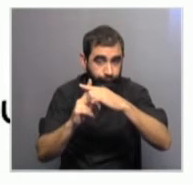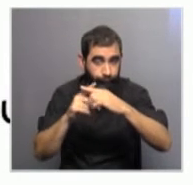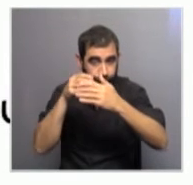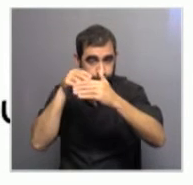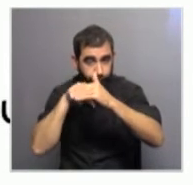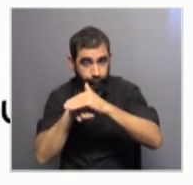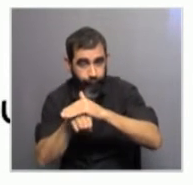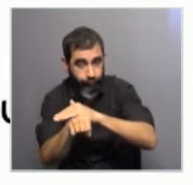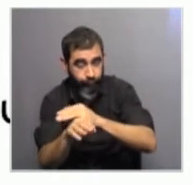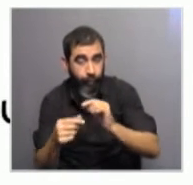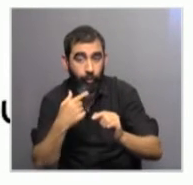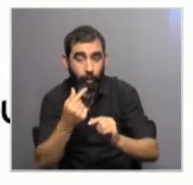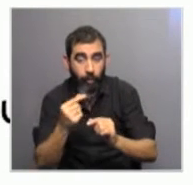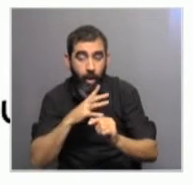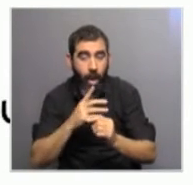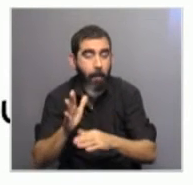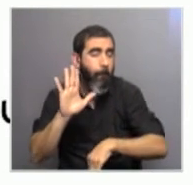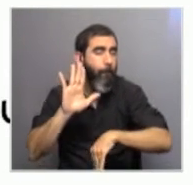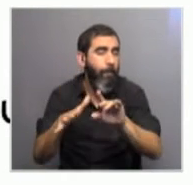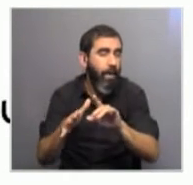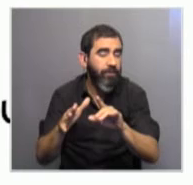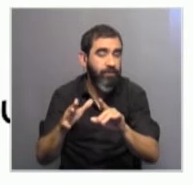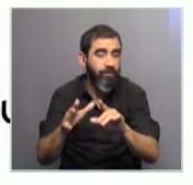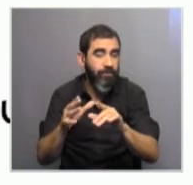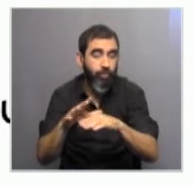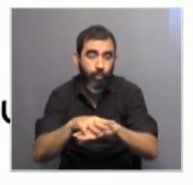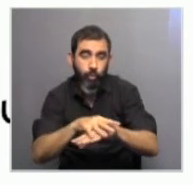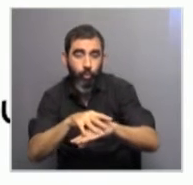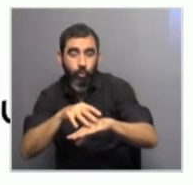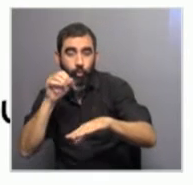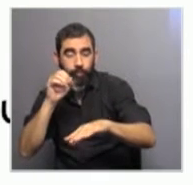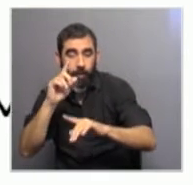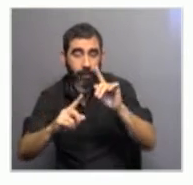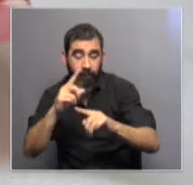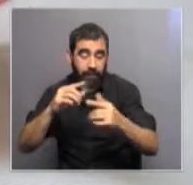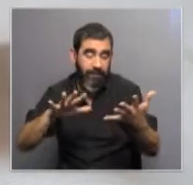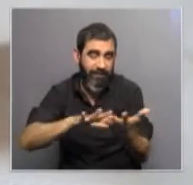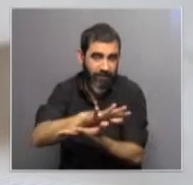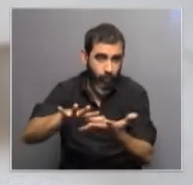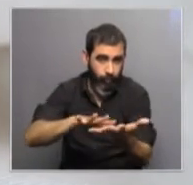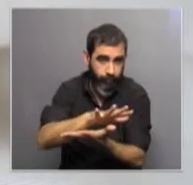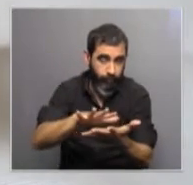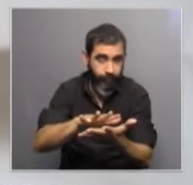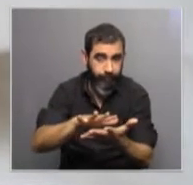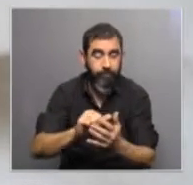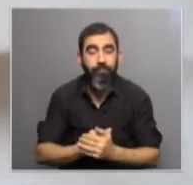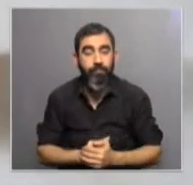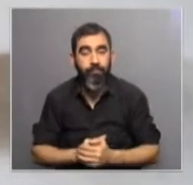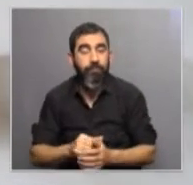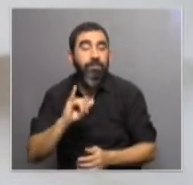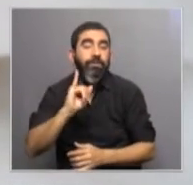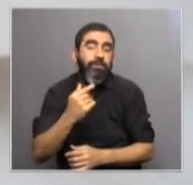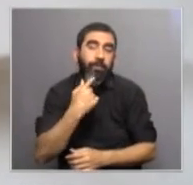donde qué lugares consumen más nutrientes en una determinada circunstancia, si